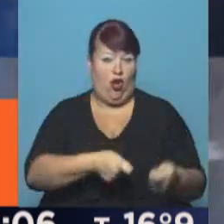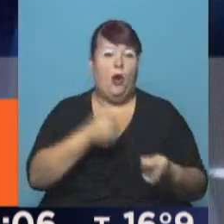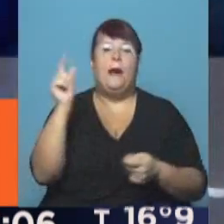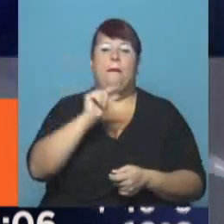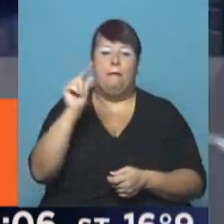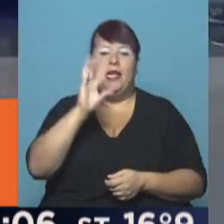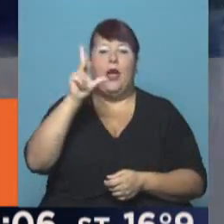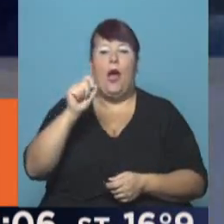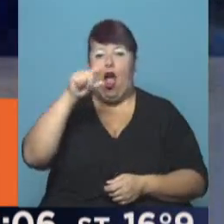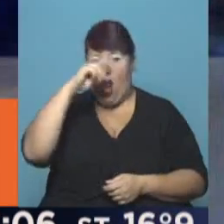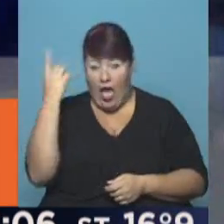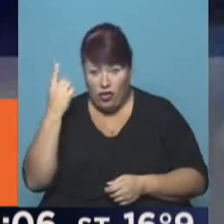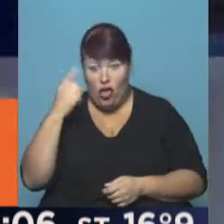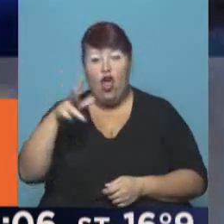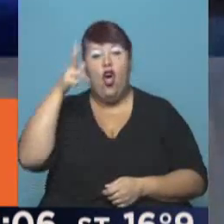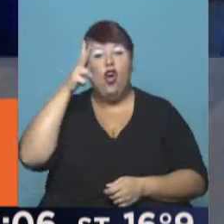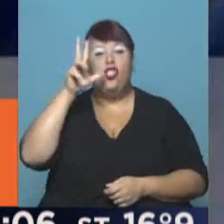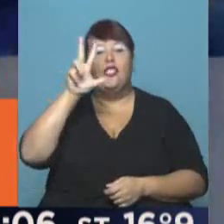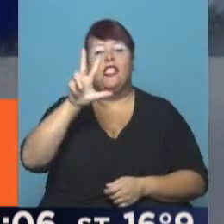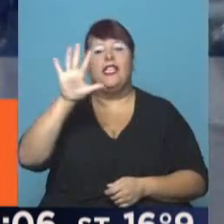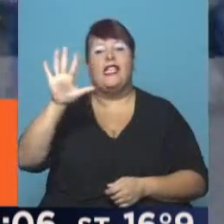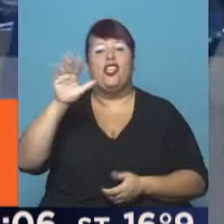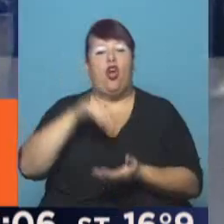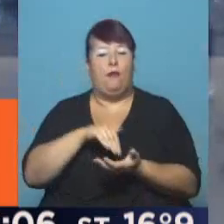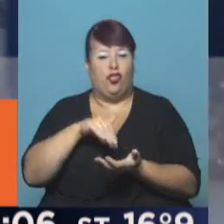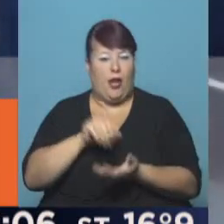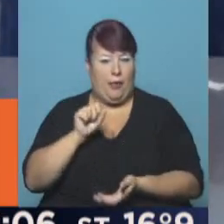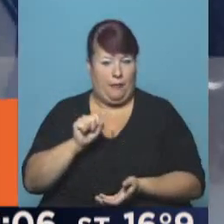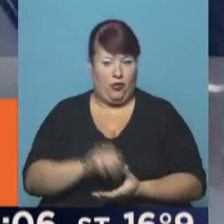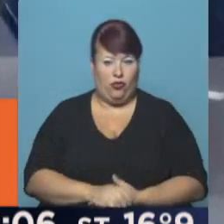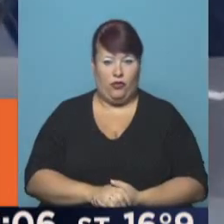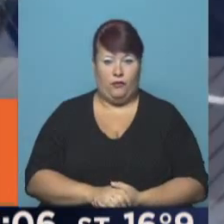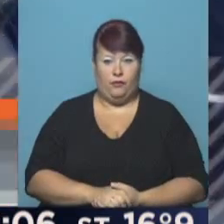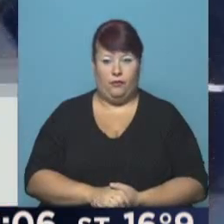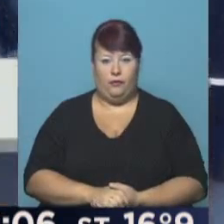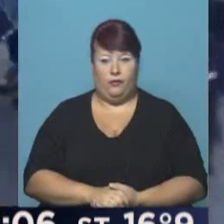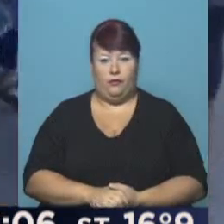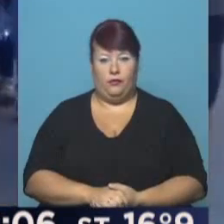un préstamo del Banco Nación de 835 millones de pesos.